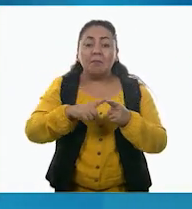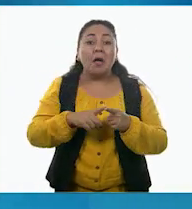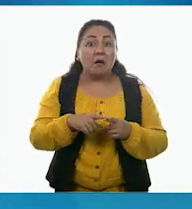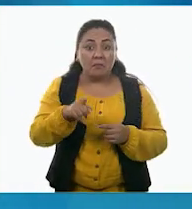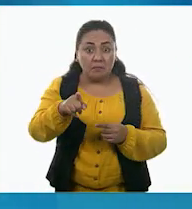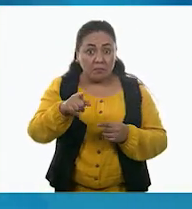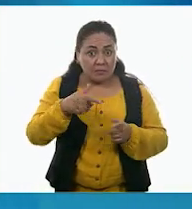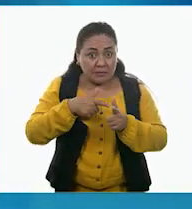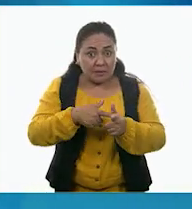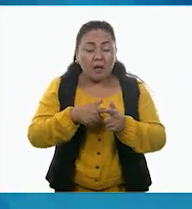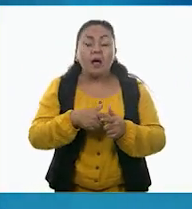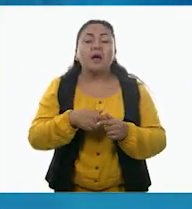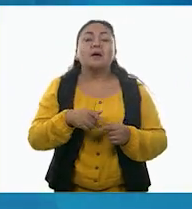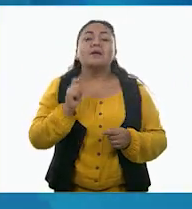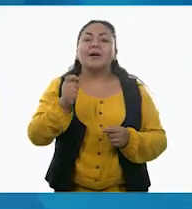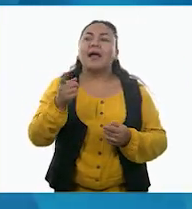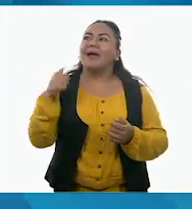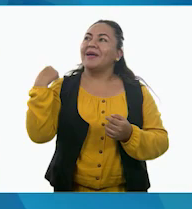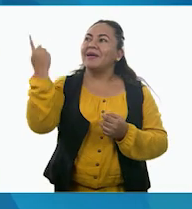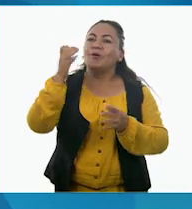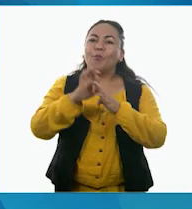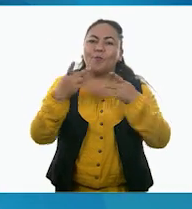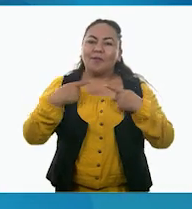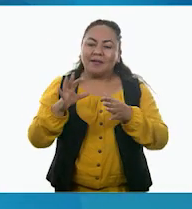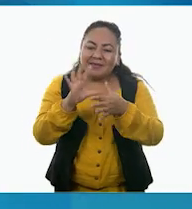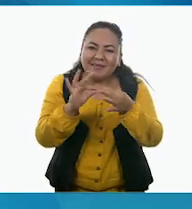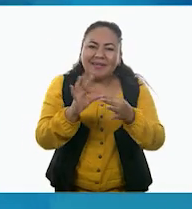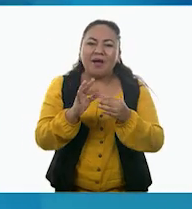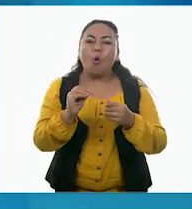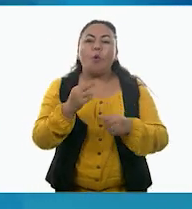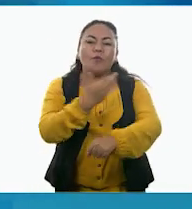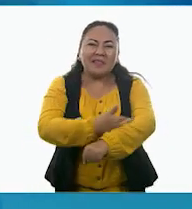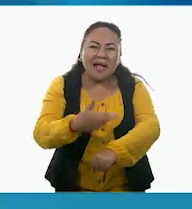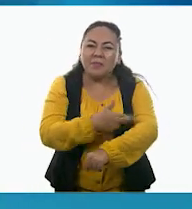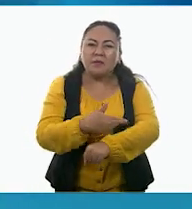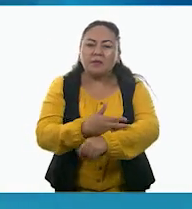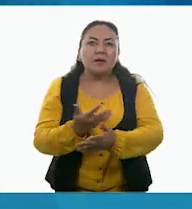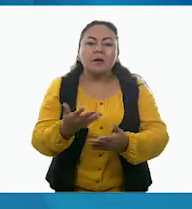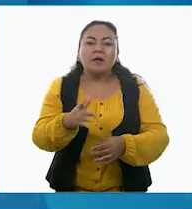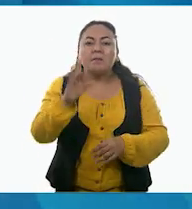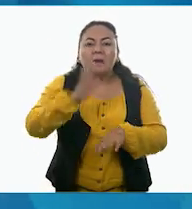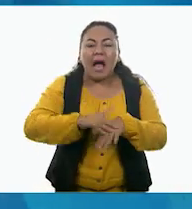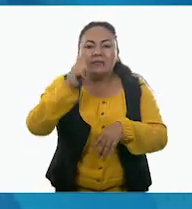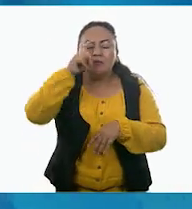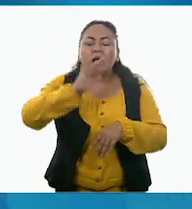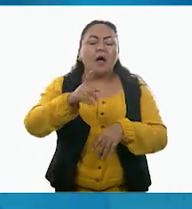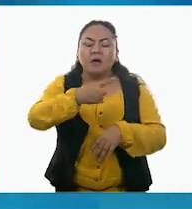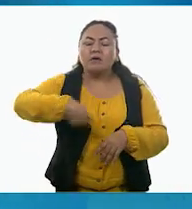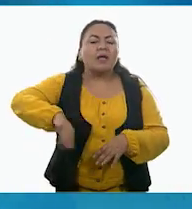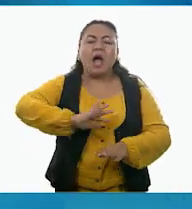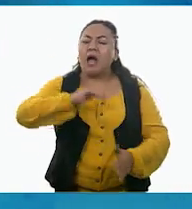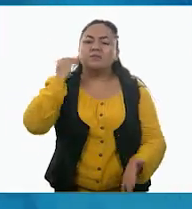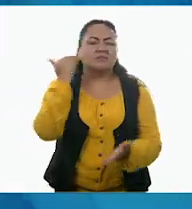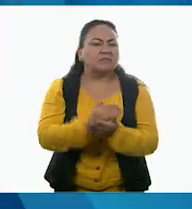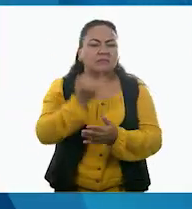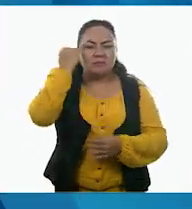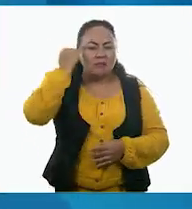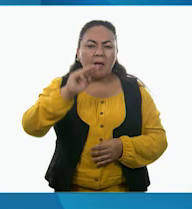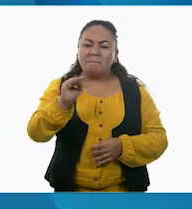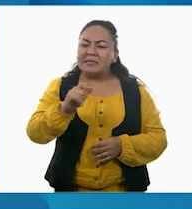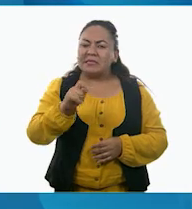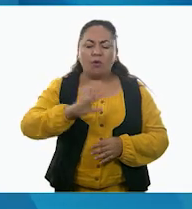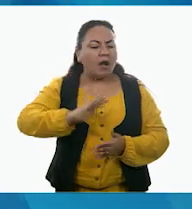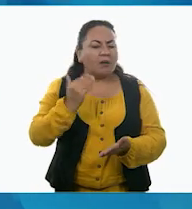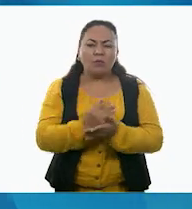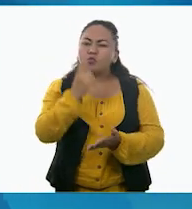todo lo que te hablan, los trámites que tienes que hacer. Entonces ella dijo, en esta casa no se va a hablar mixteco, en esta casa